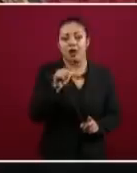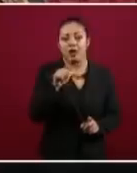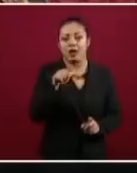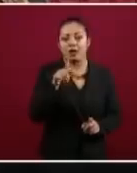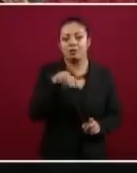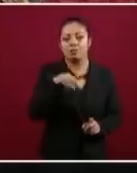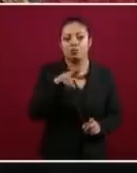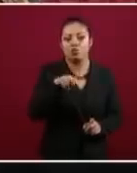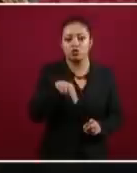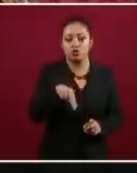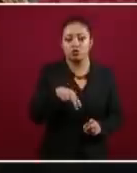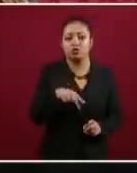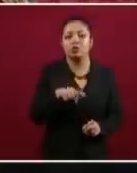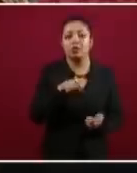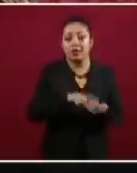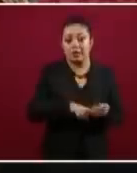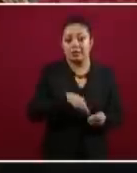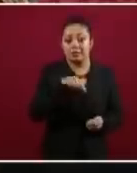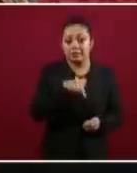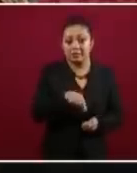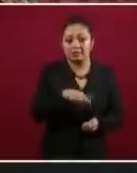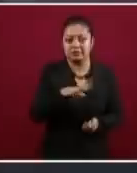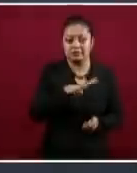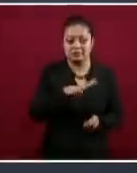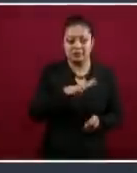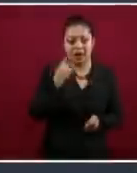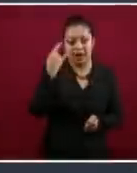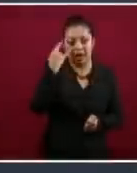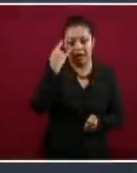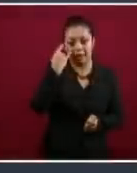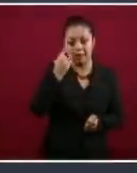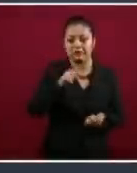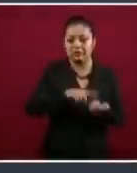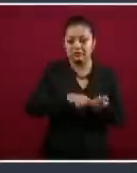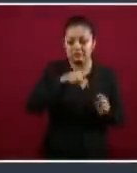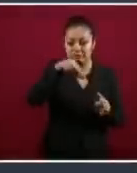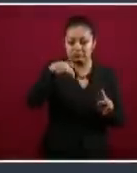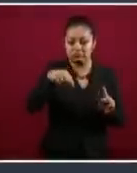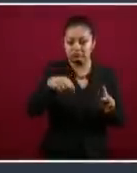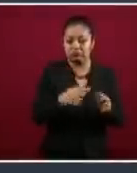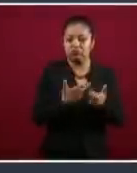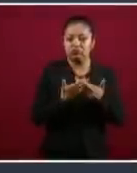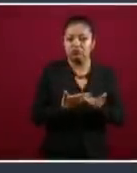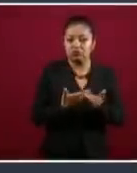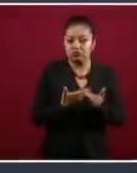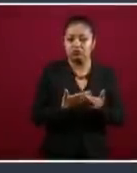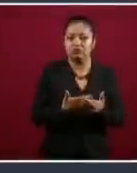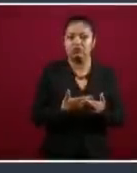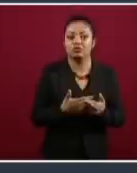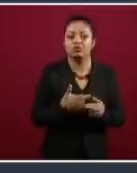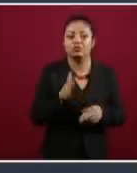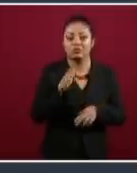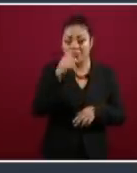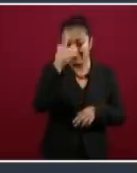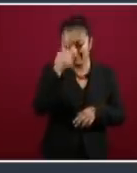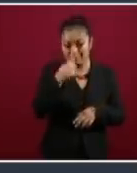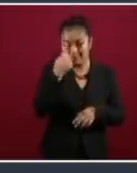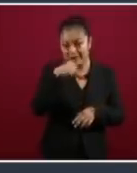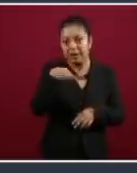Campeche, donde estamos pasando una de las regiones más importantes en términos de potencial. Para que el público